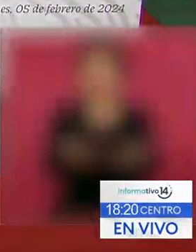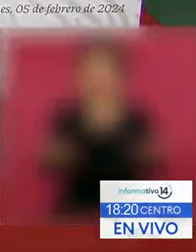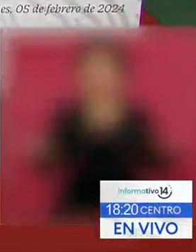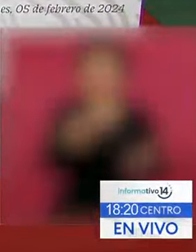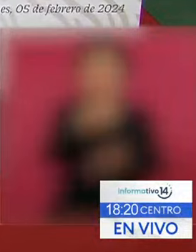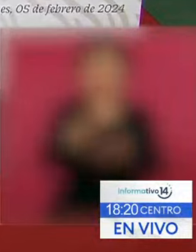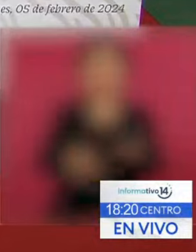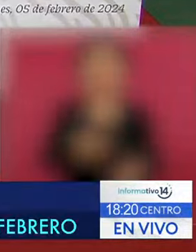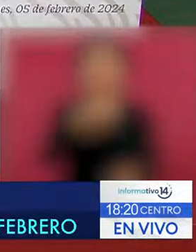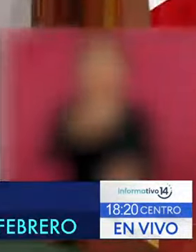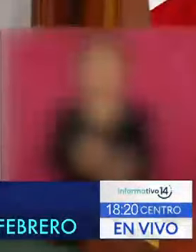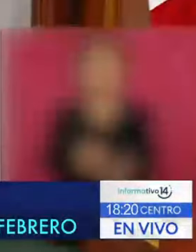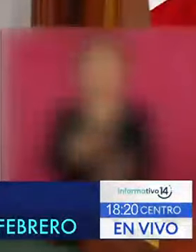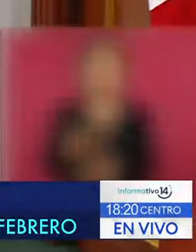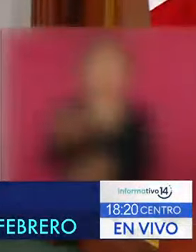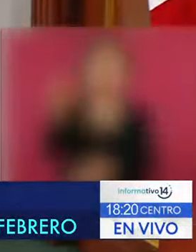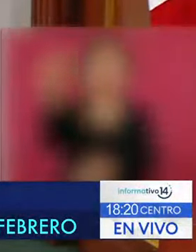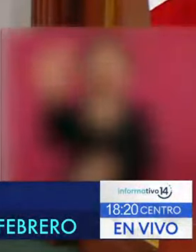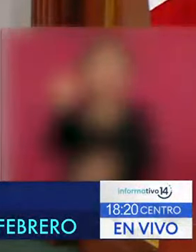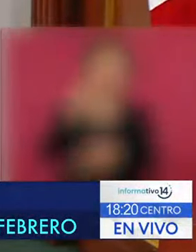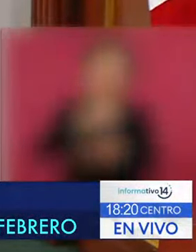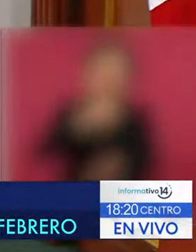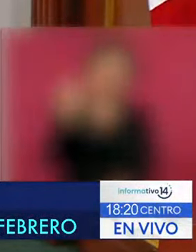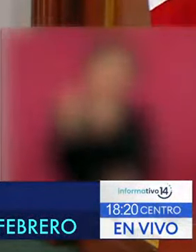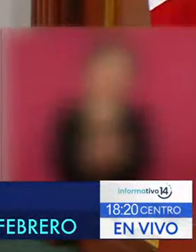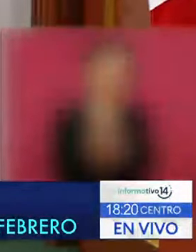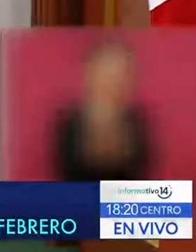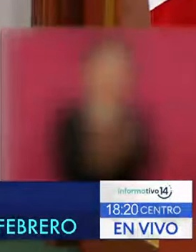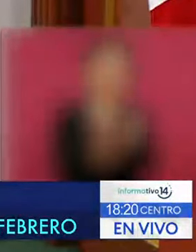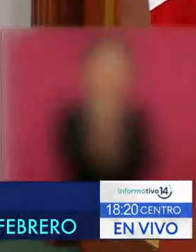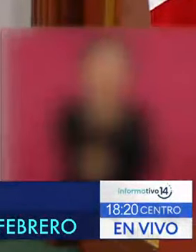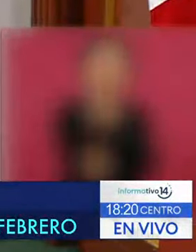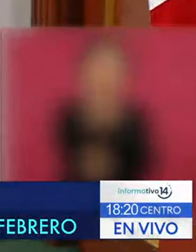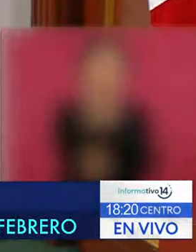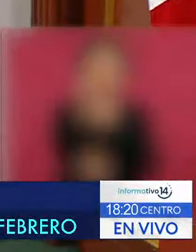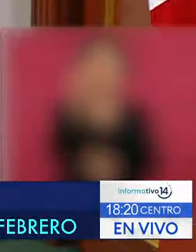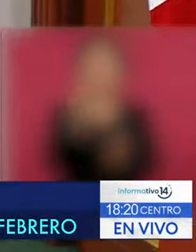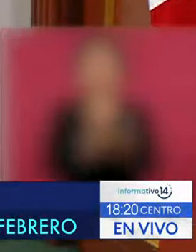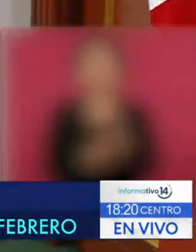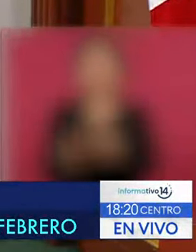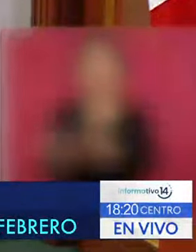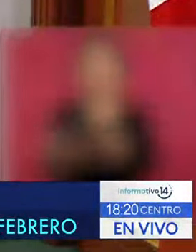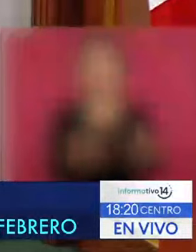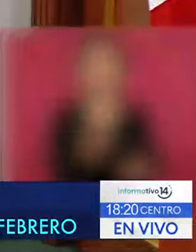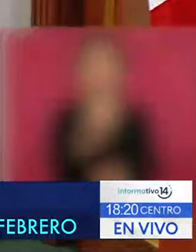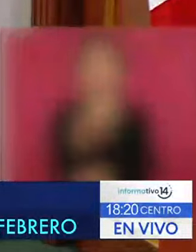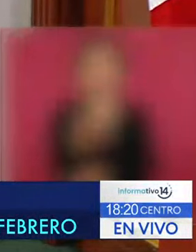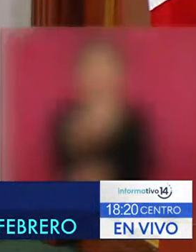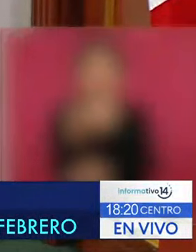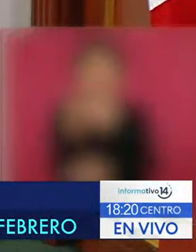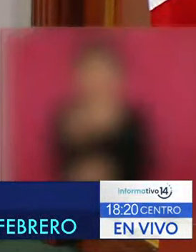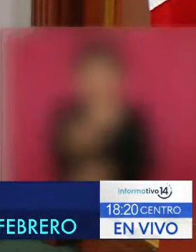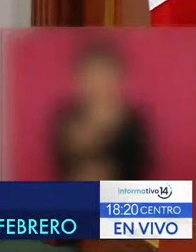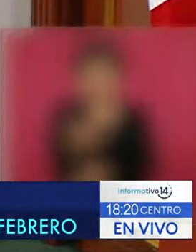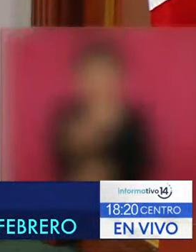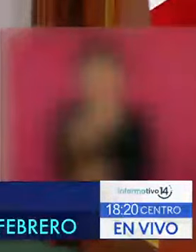del INE que ordenó al presidente López Obrador bajar de sus redes sociales un clip del 5 de febrero pasado,